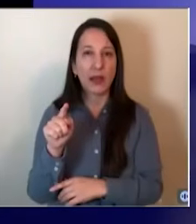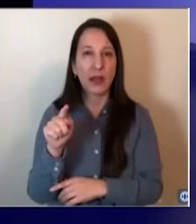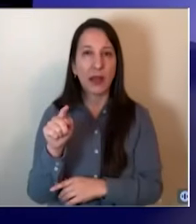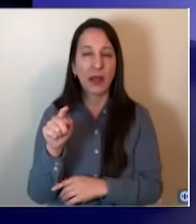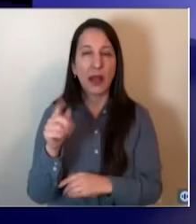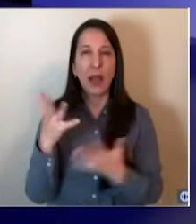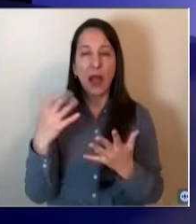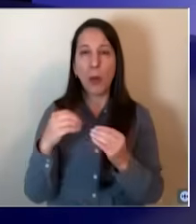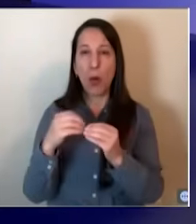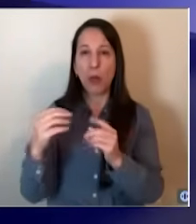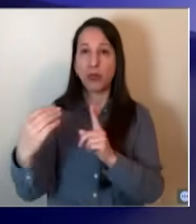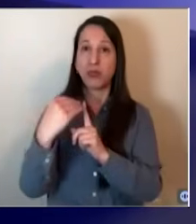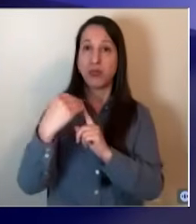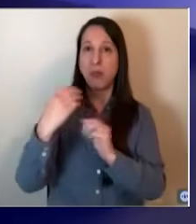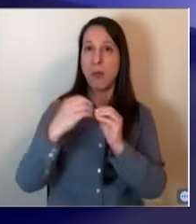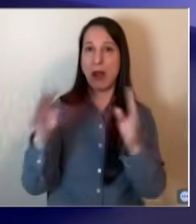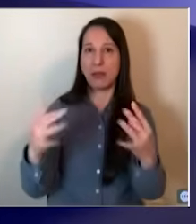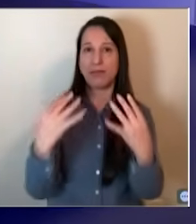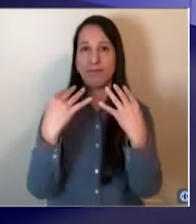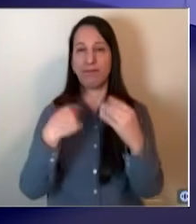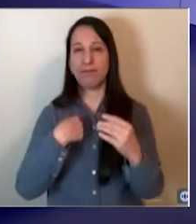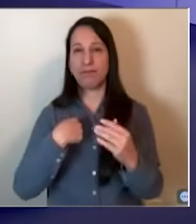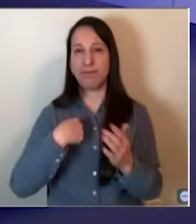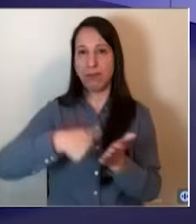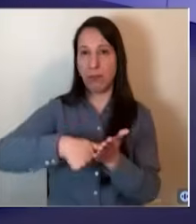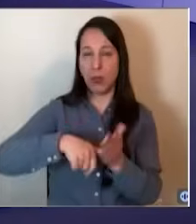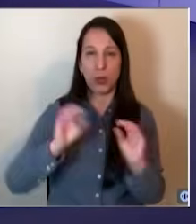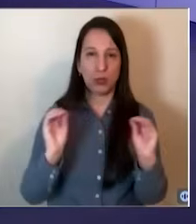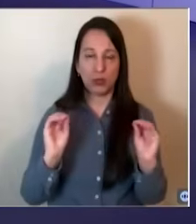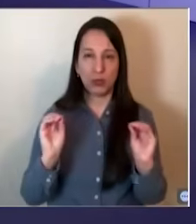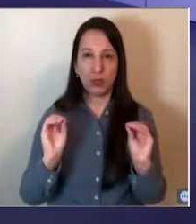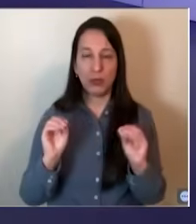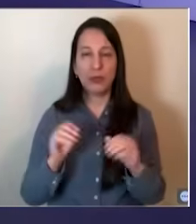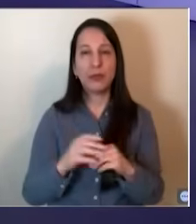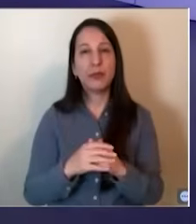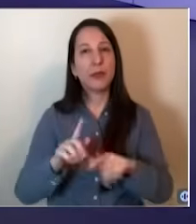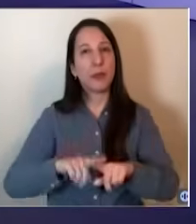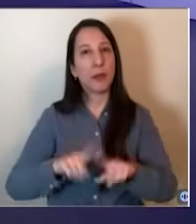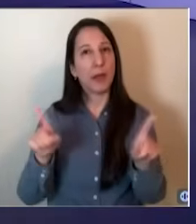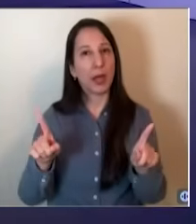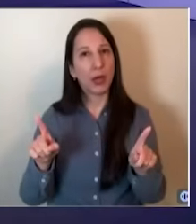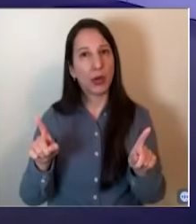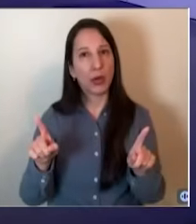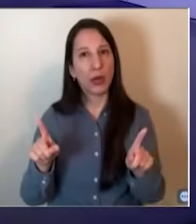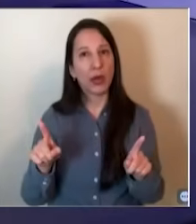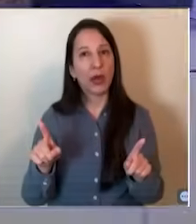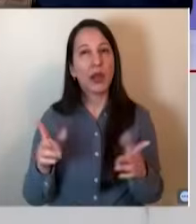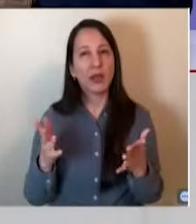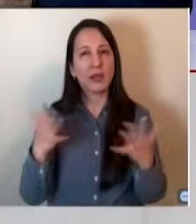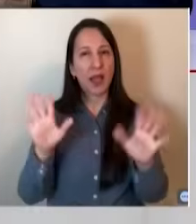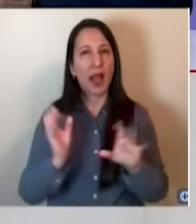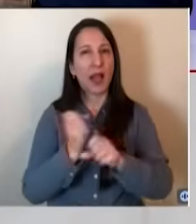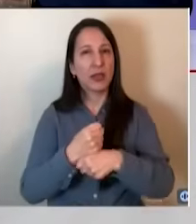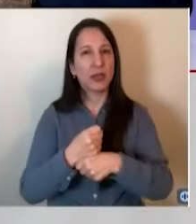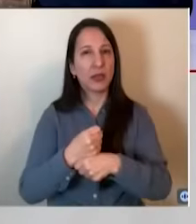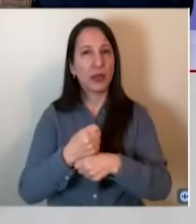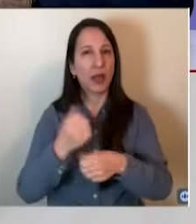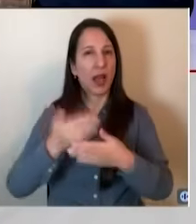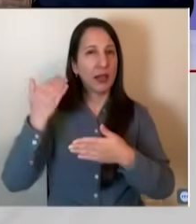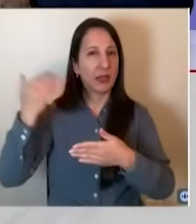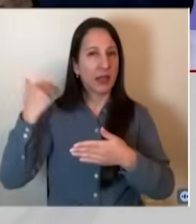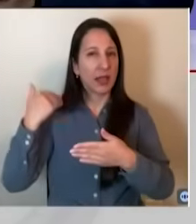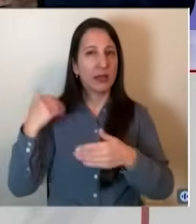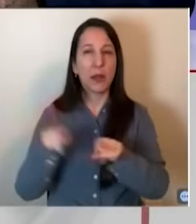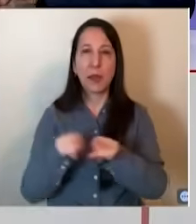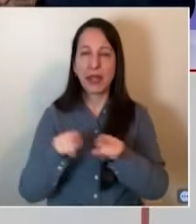un candidato o no. Ahora, vuelvo a lo mismo. Esto se ha hecho toda la vida, se han